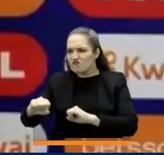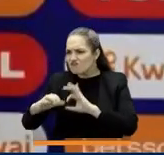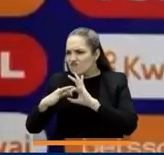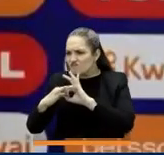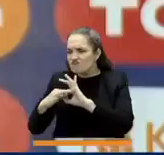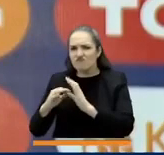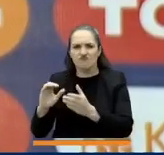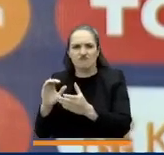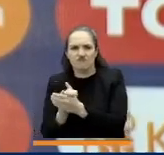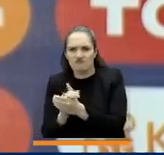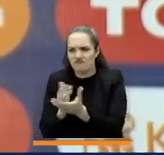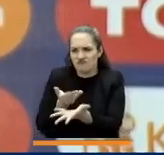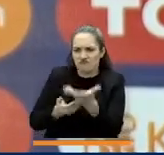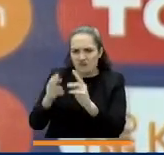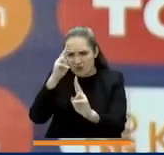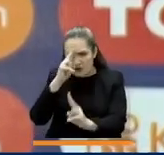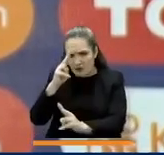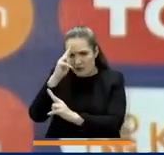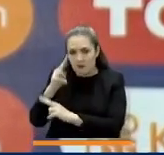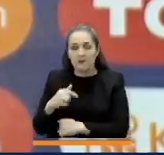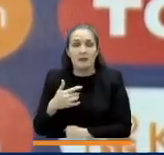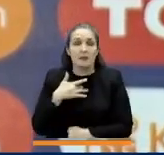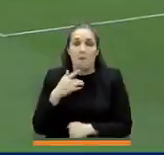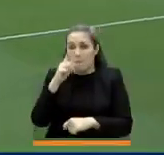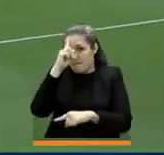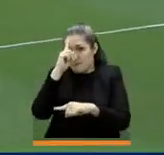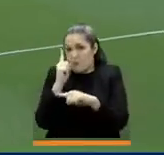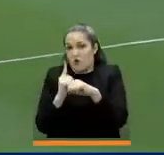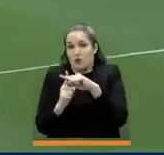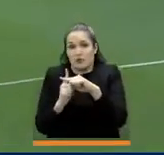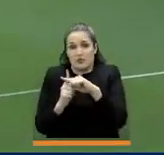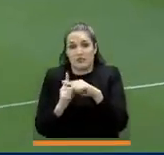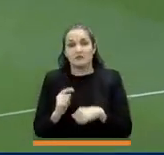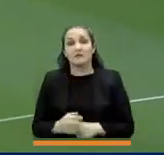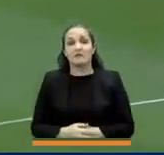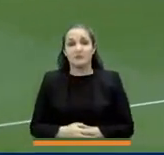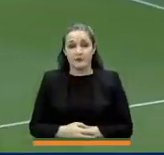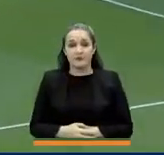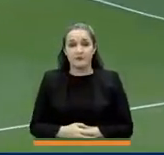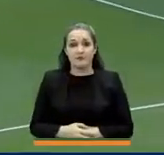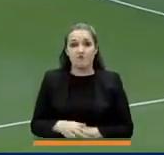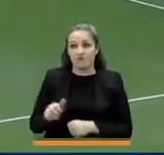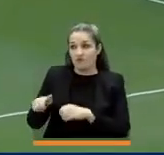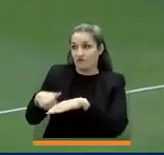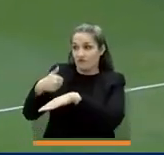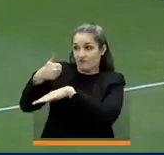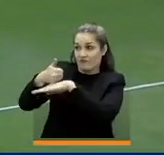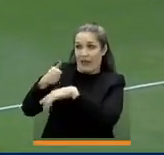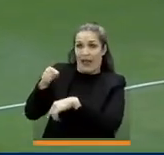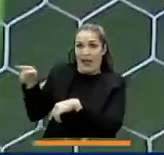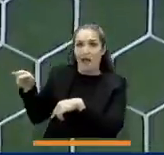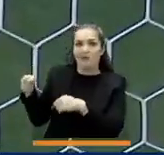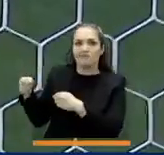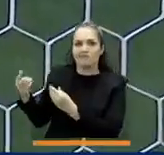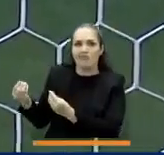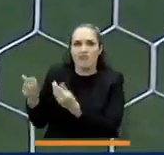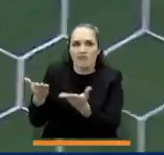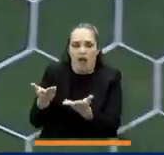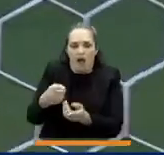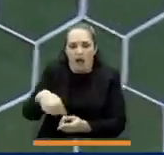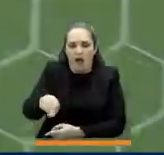de mucho respeto. Yo pienso que ha sido muy positivo hasta ahora. El profe le ha dado mucha confianza al grupo, pienso